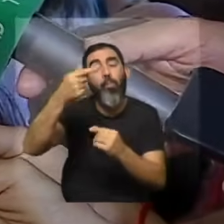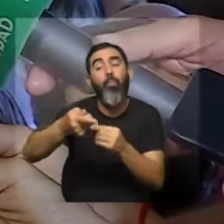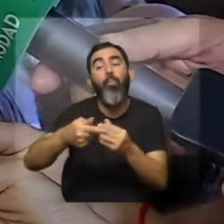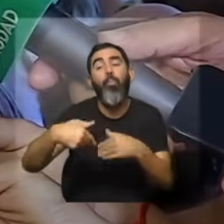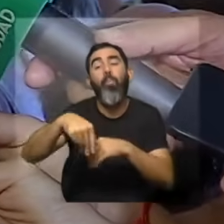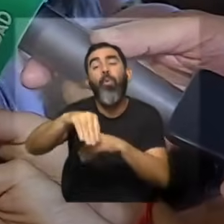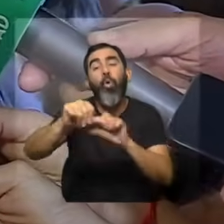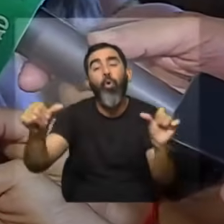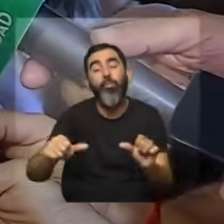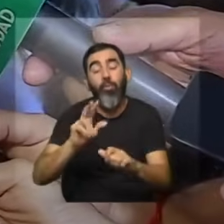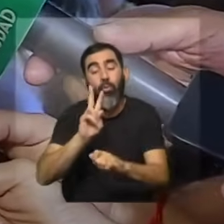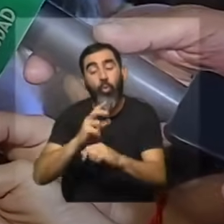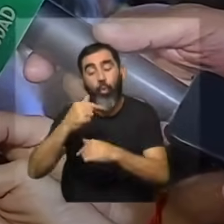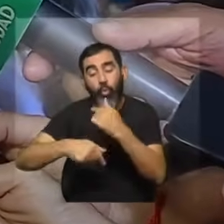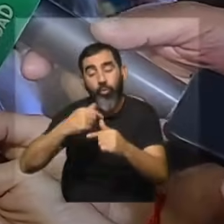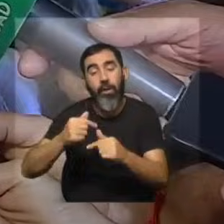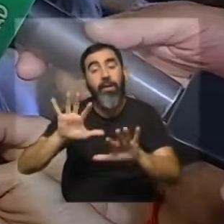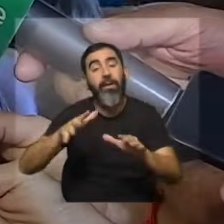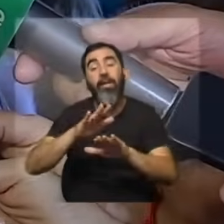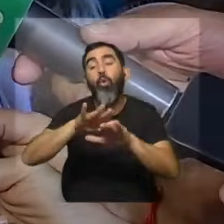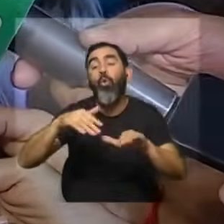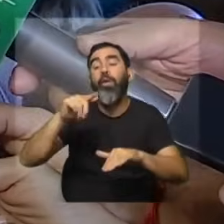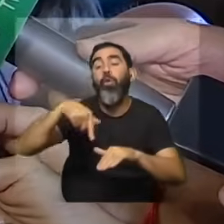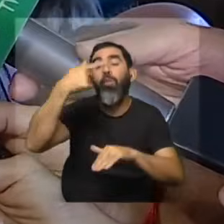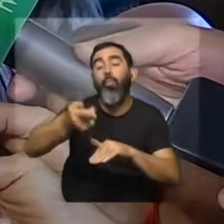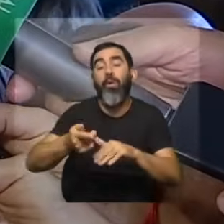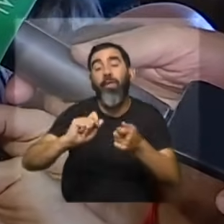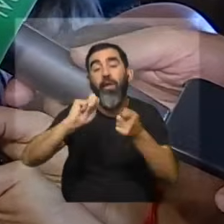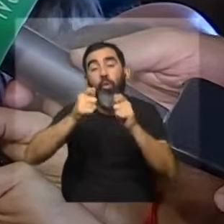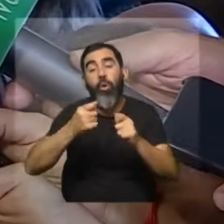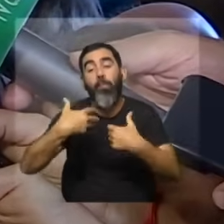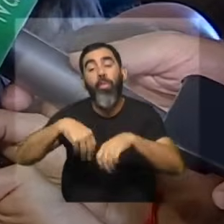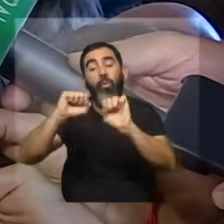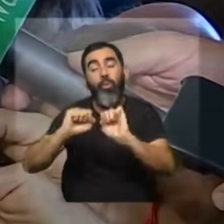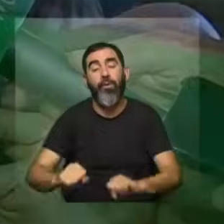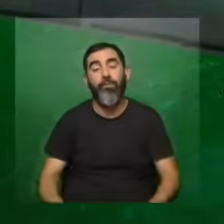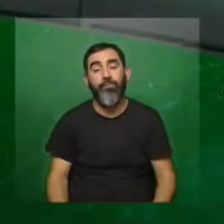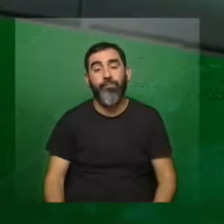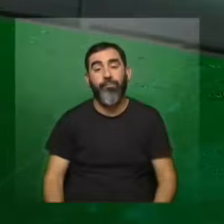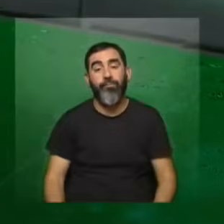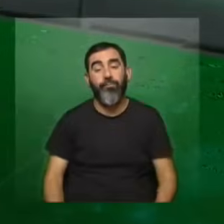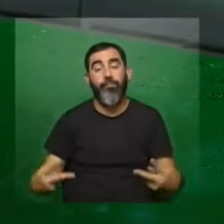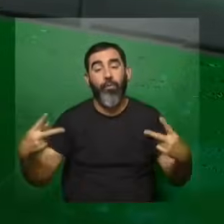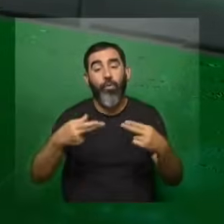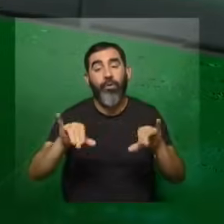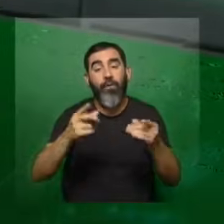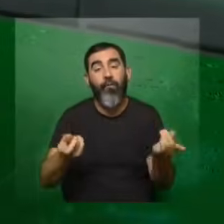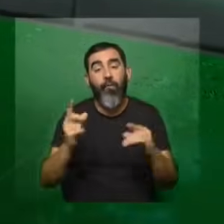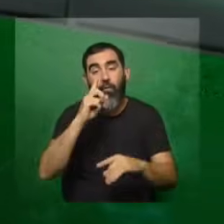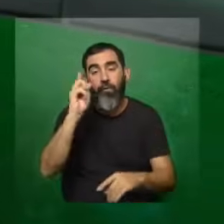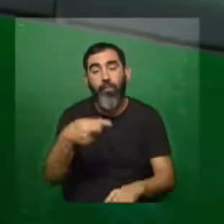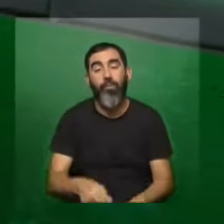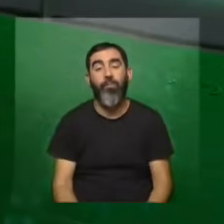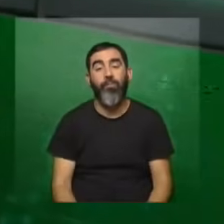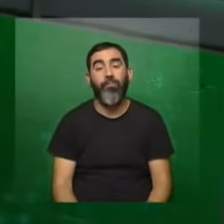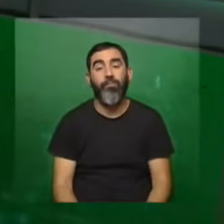ahora? Es, bueno, seguir monitorizando qué pasa con esos niños después de que las alteraciones se detectan. Hacemos una pausa muy breve,